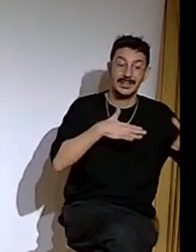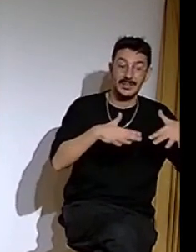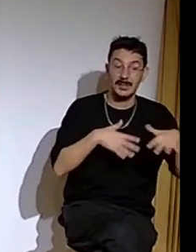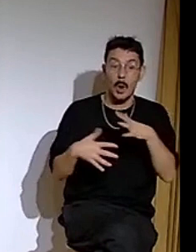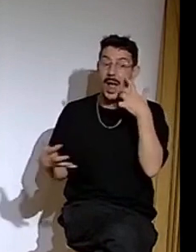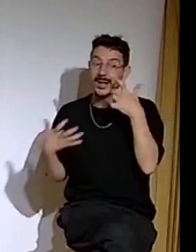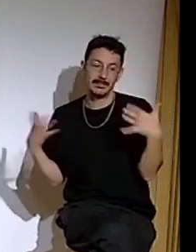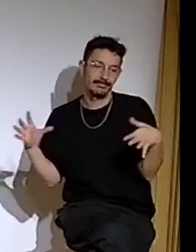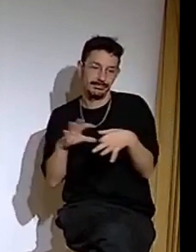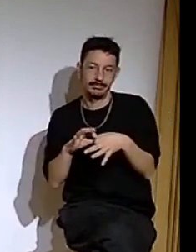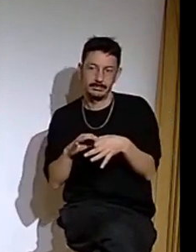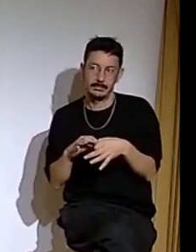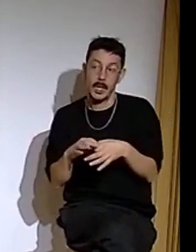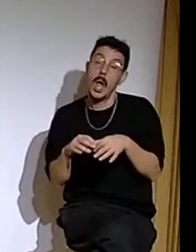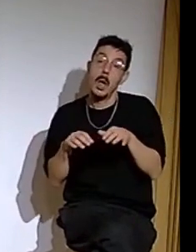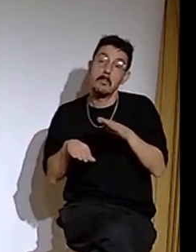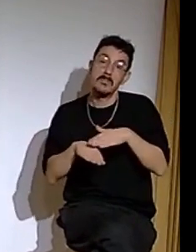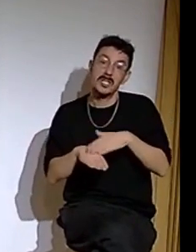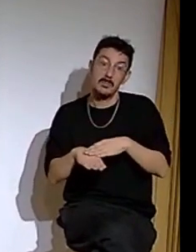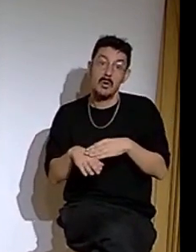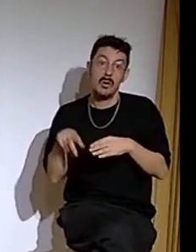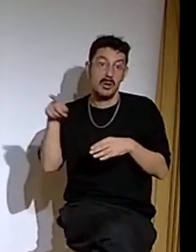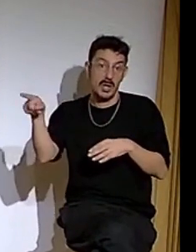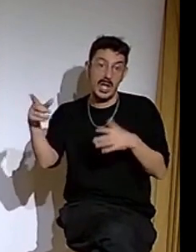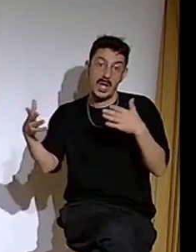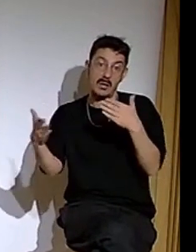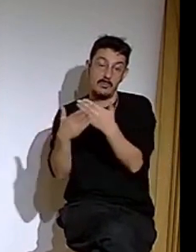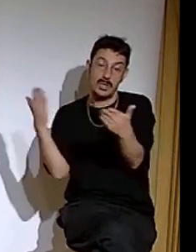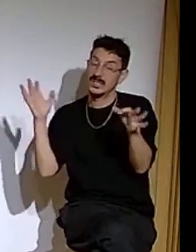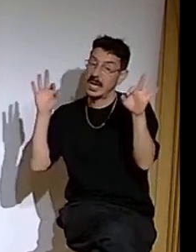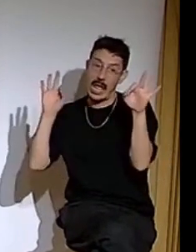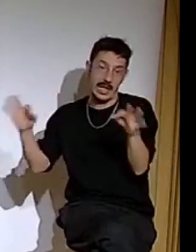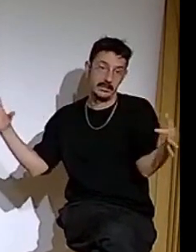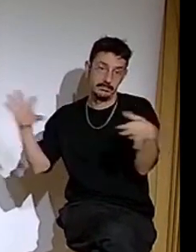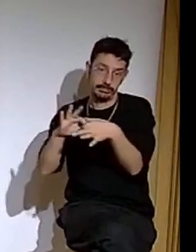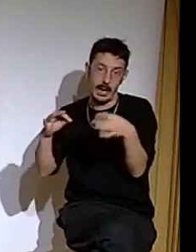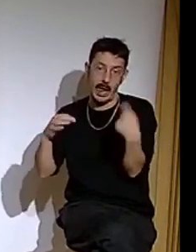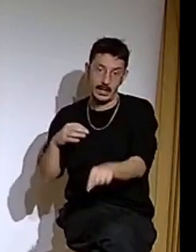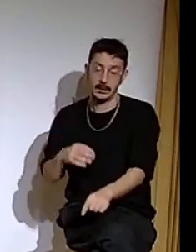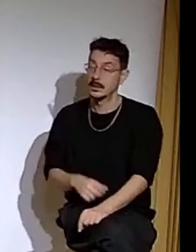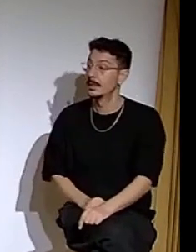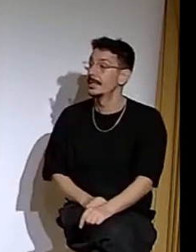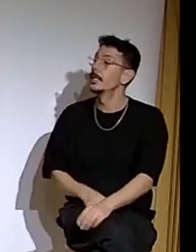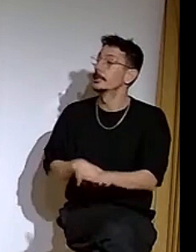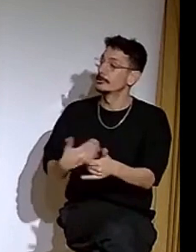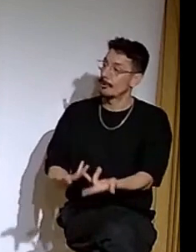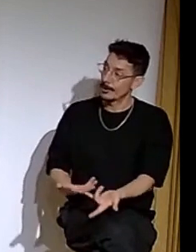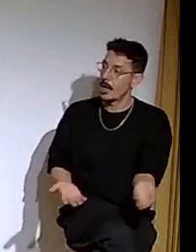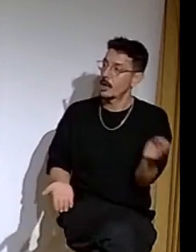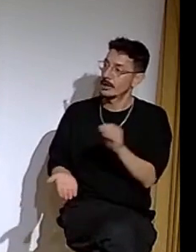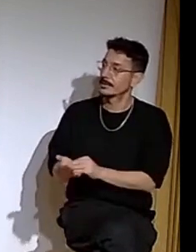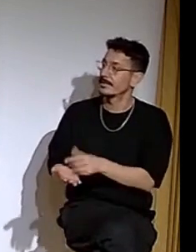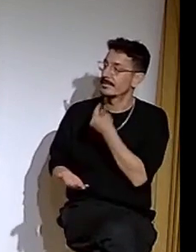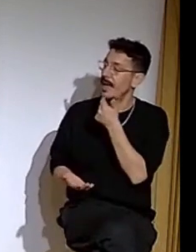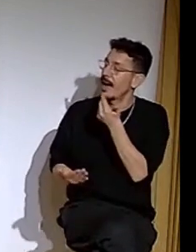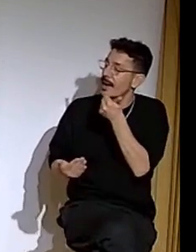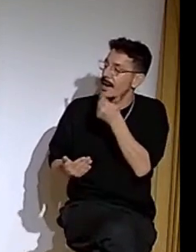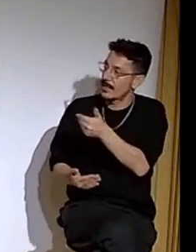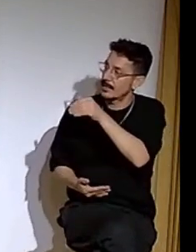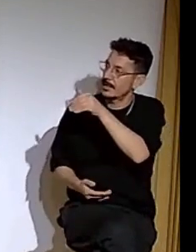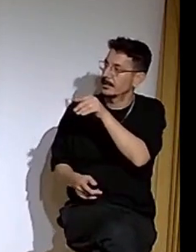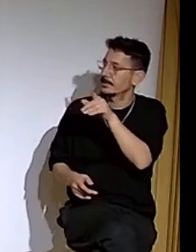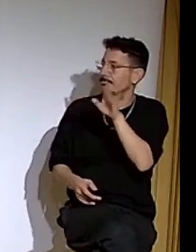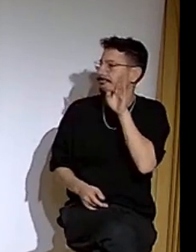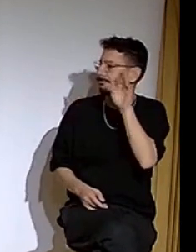sin el arte en el caso de esta muestra no Y eso cuando se crezca un montón vuestras palabras y todo lo que habéis